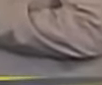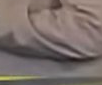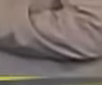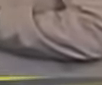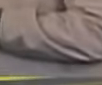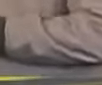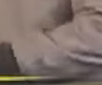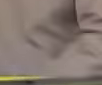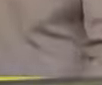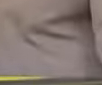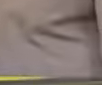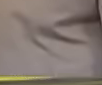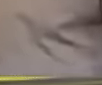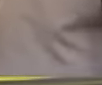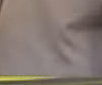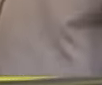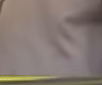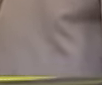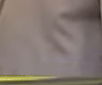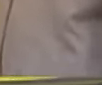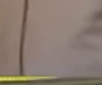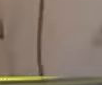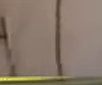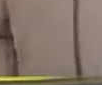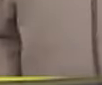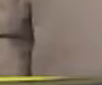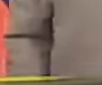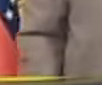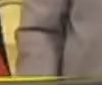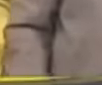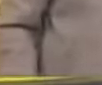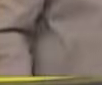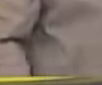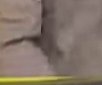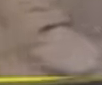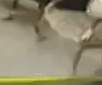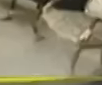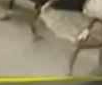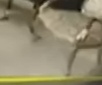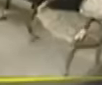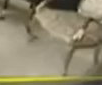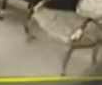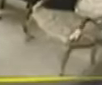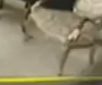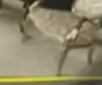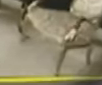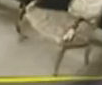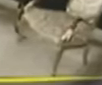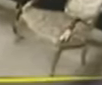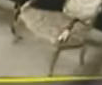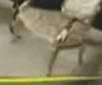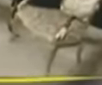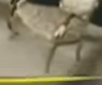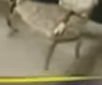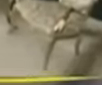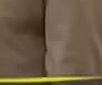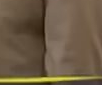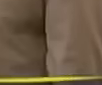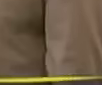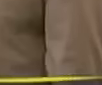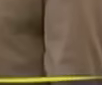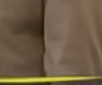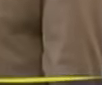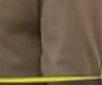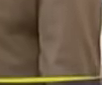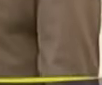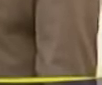y apostarle a la paz y al diálogo. Incluso han manifestado su respaldo a la candidatura del presidente Nicolás Maduro